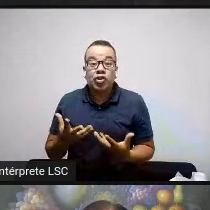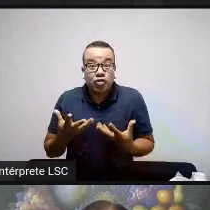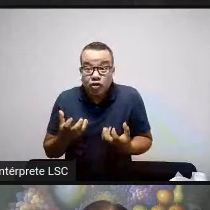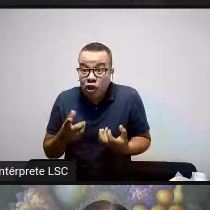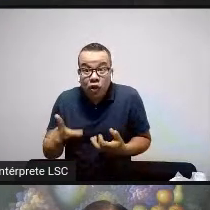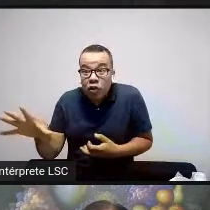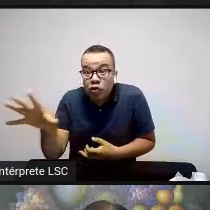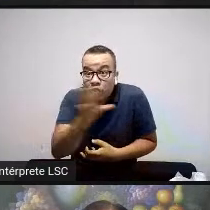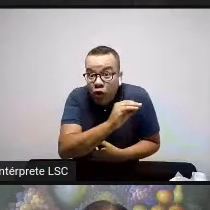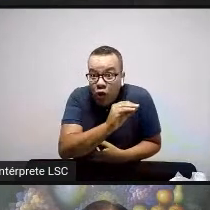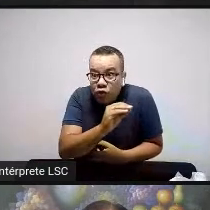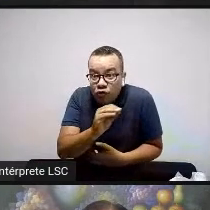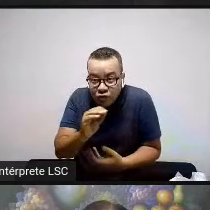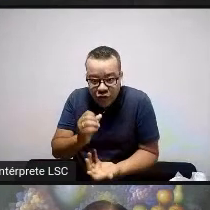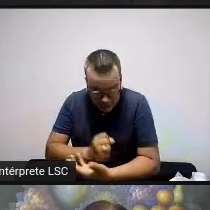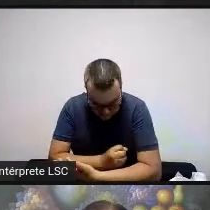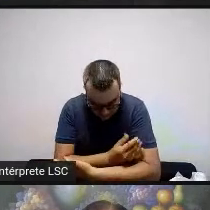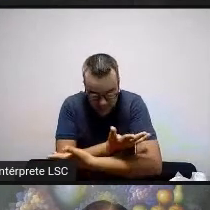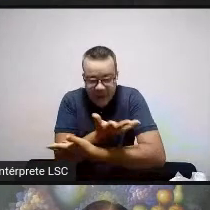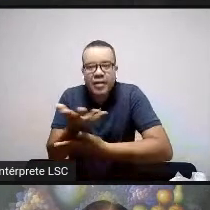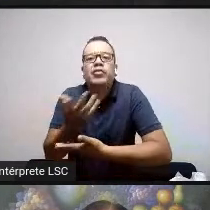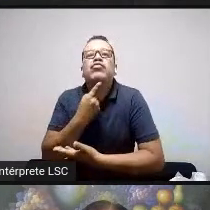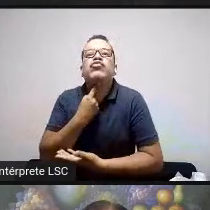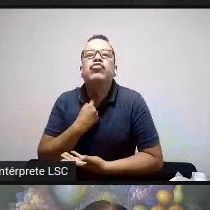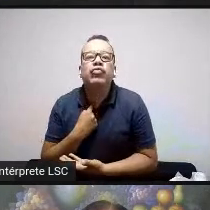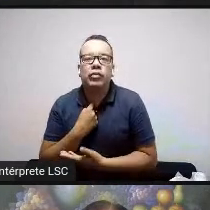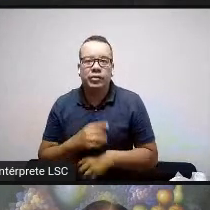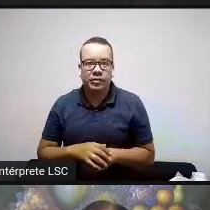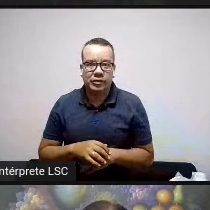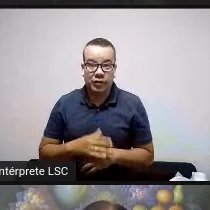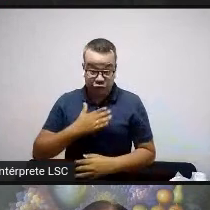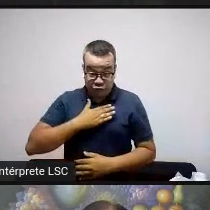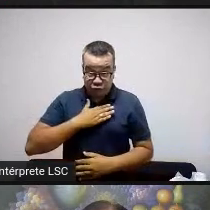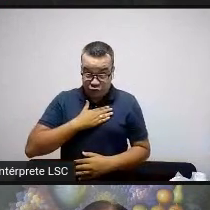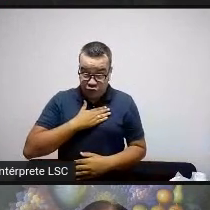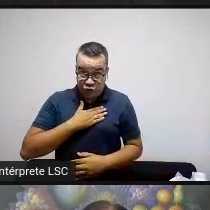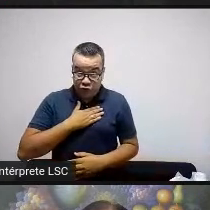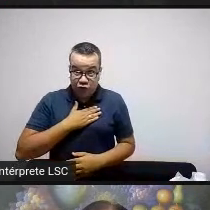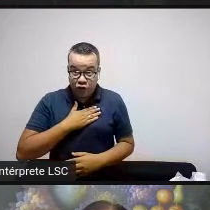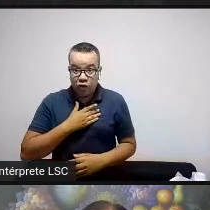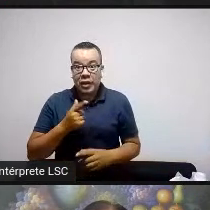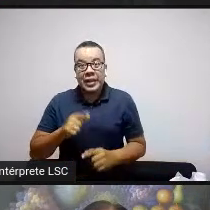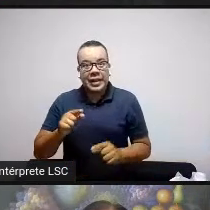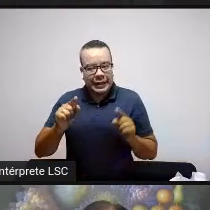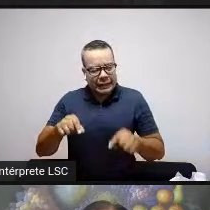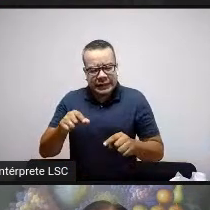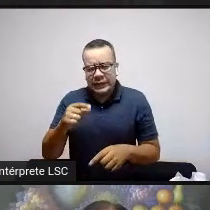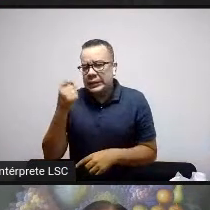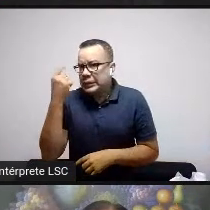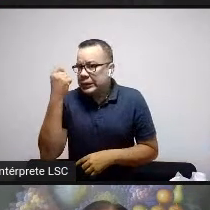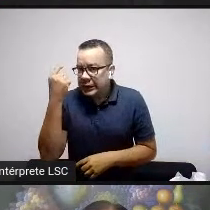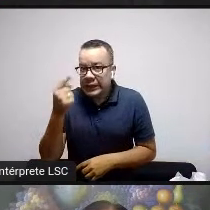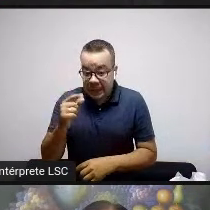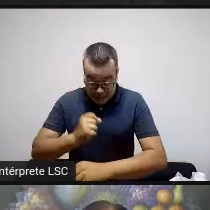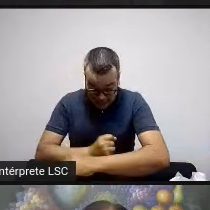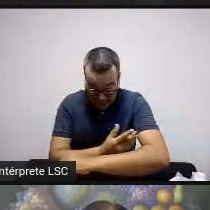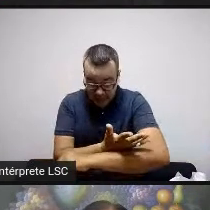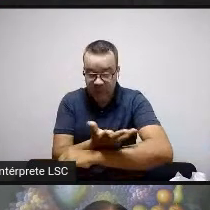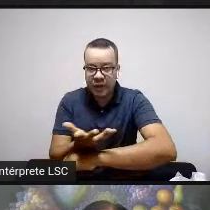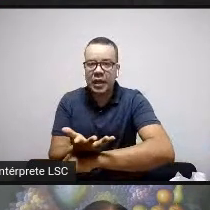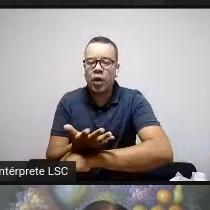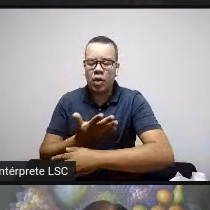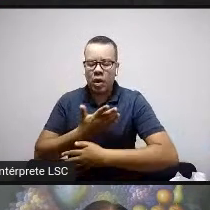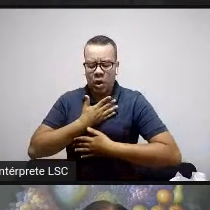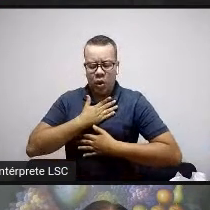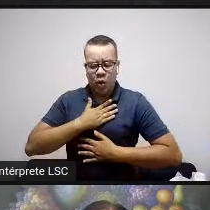sé que en ella, como yo lo encontré, el camino, también hay sanación, también hay